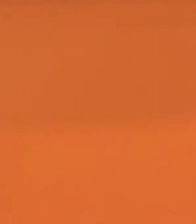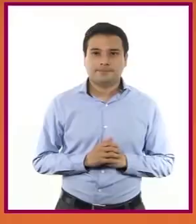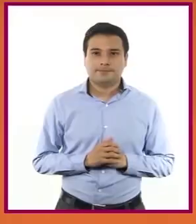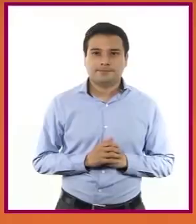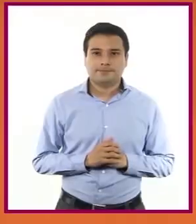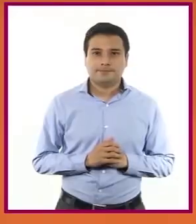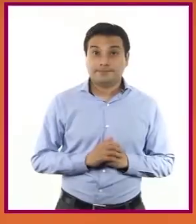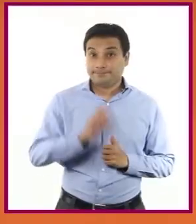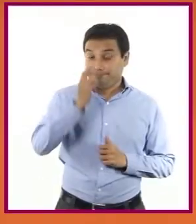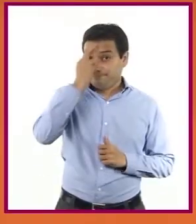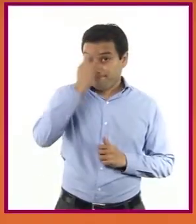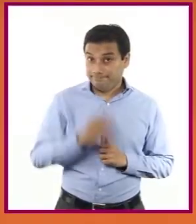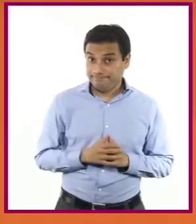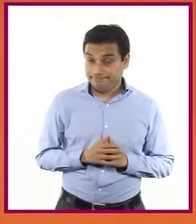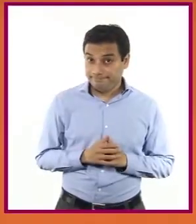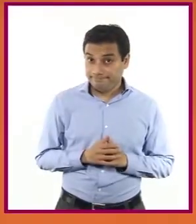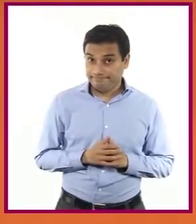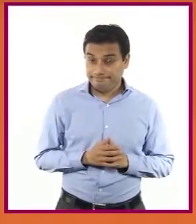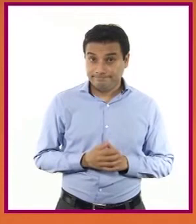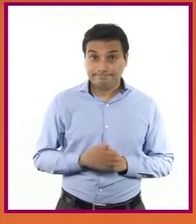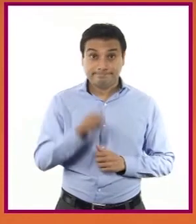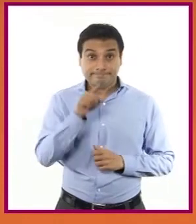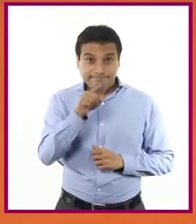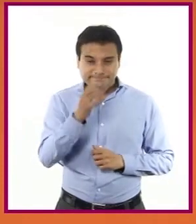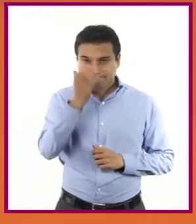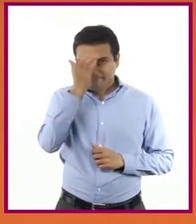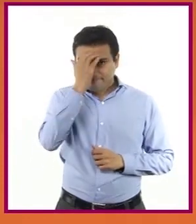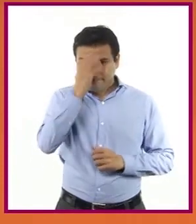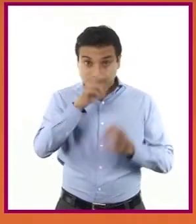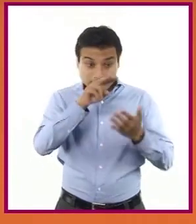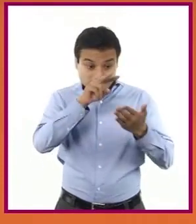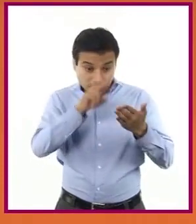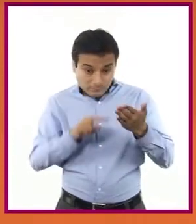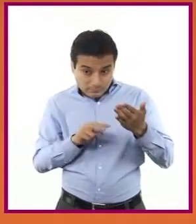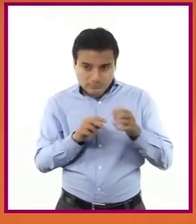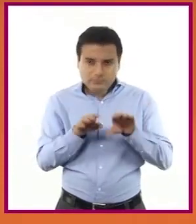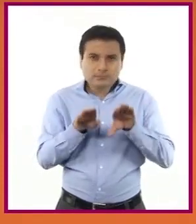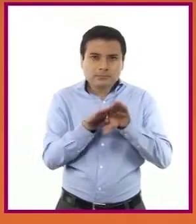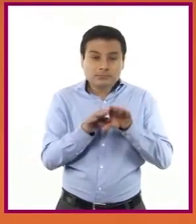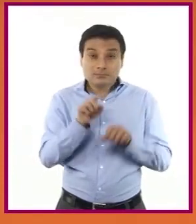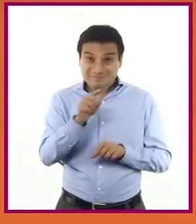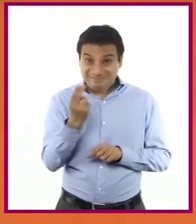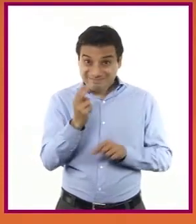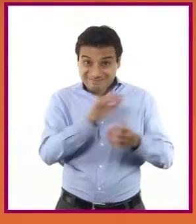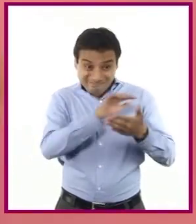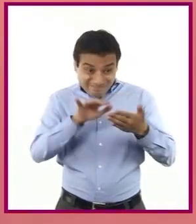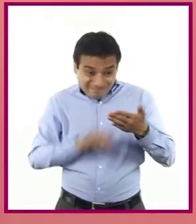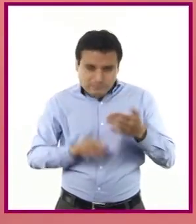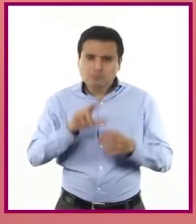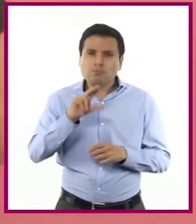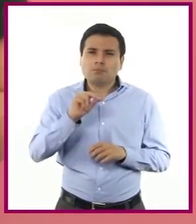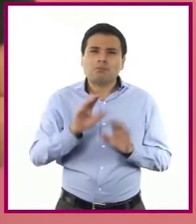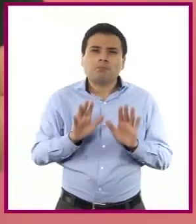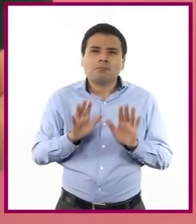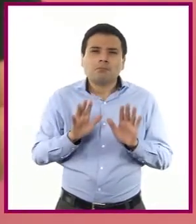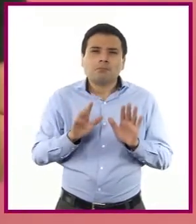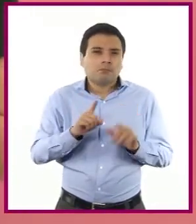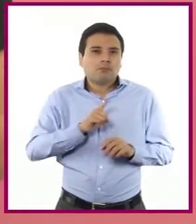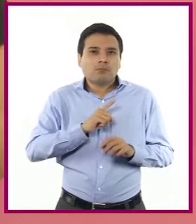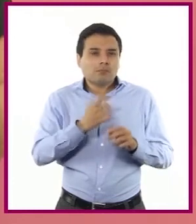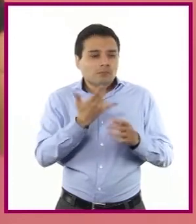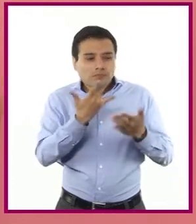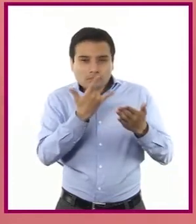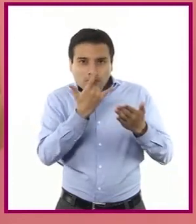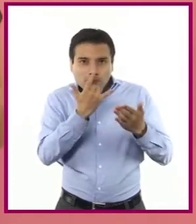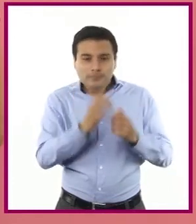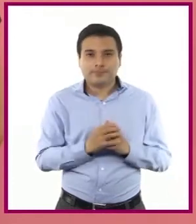Recuerden que para hacerse una idea global del texto no necesitan leerlo completo. Ahora veamos el subrayado